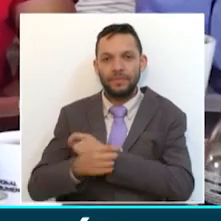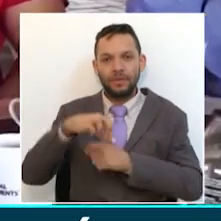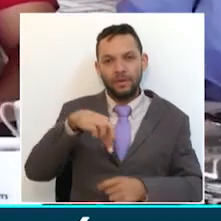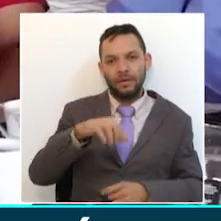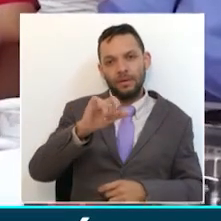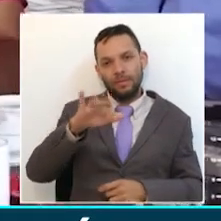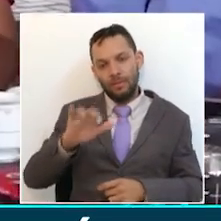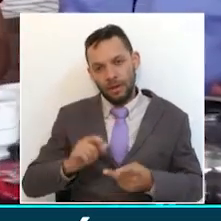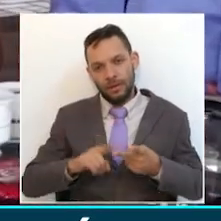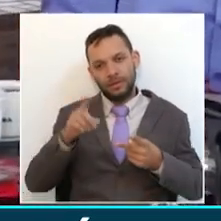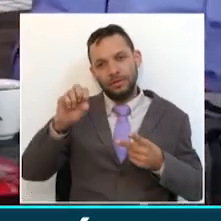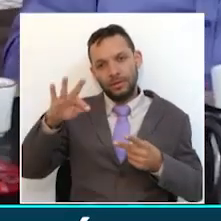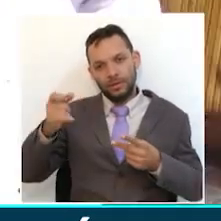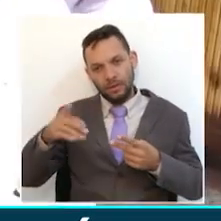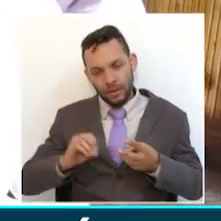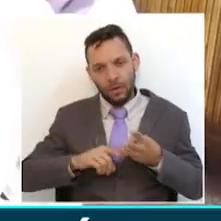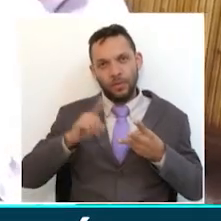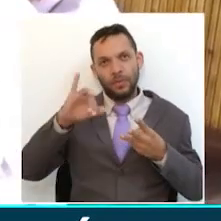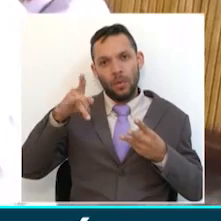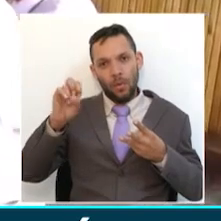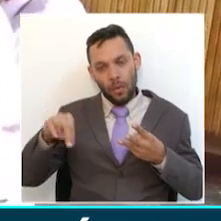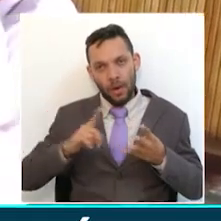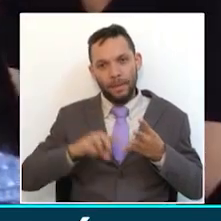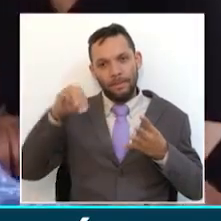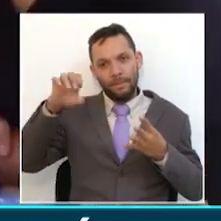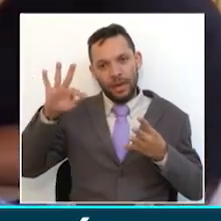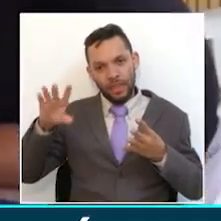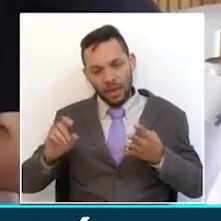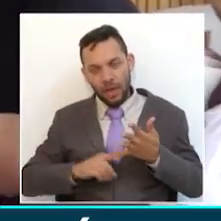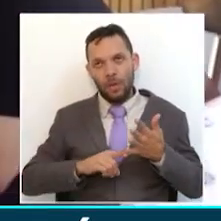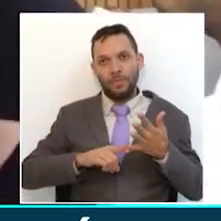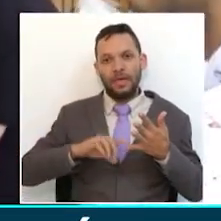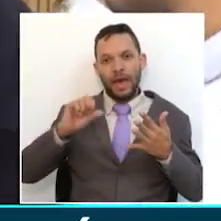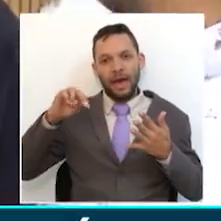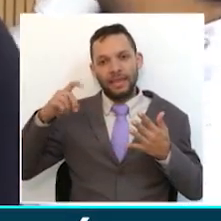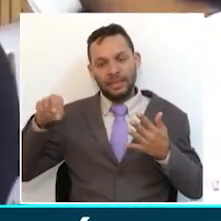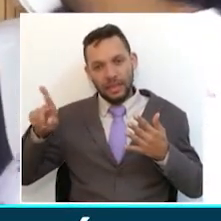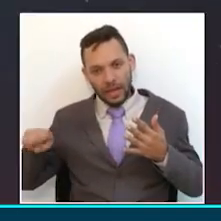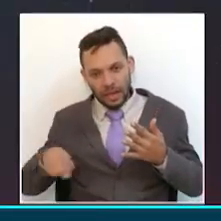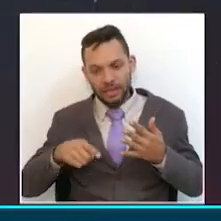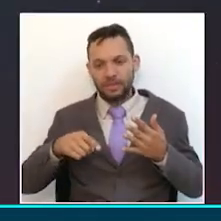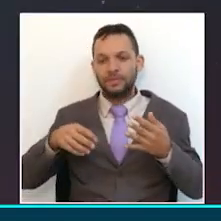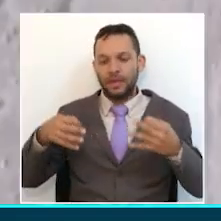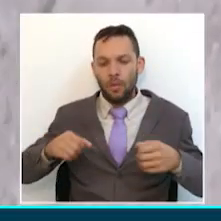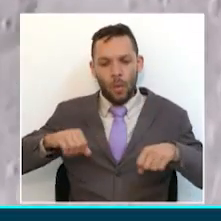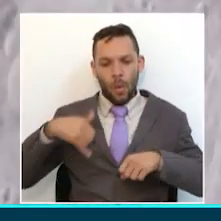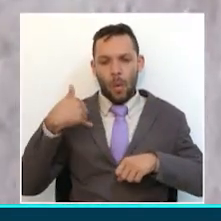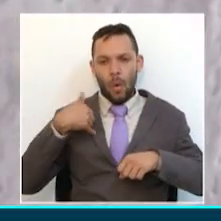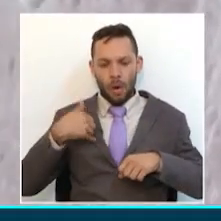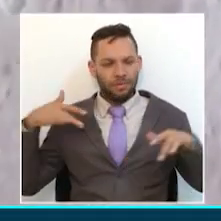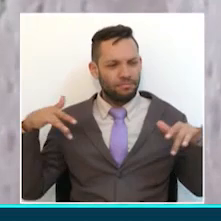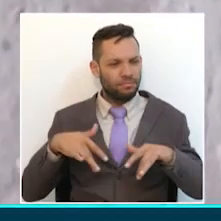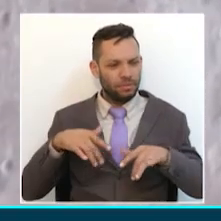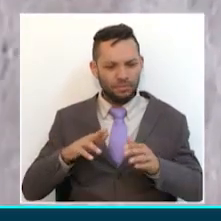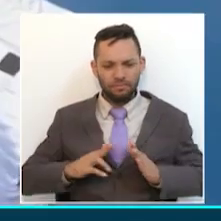Casadiego, Santiago Rincón, Juan Diego Acevedo, Mateo Aldana y Andrés Felipe Alvarado son los jóvenes ingenieros quindianos que han sido el motor de